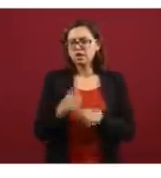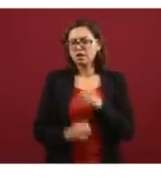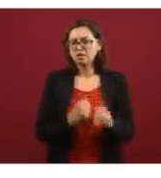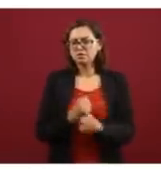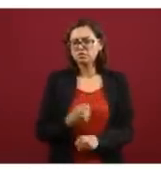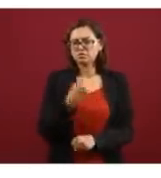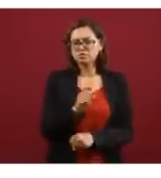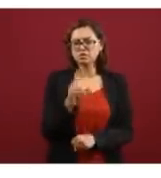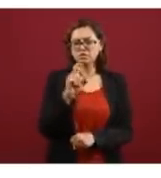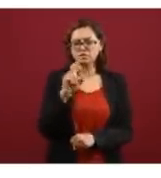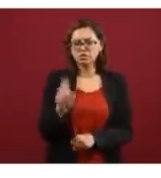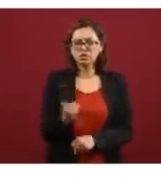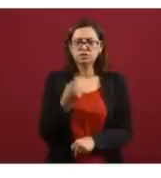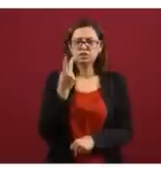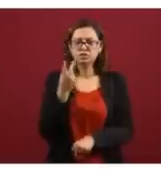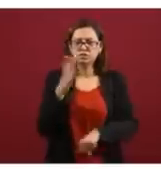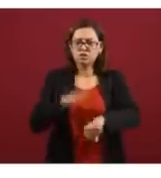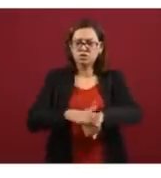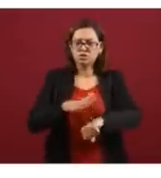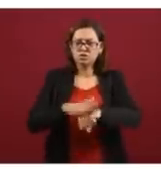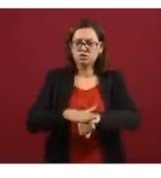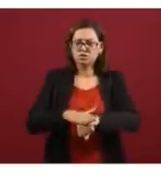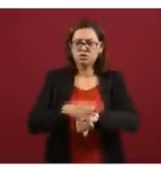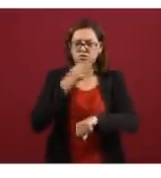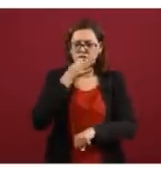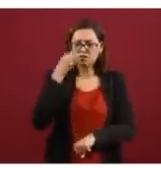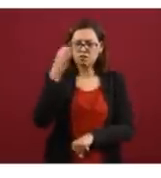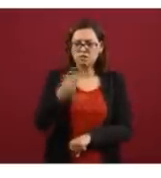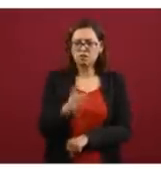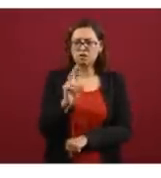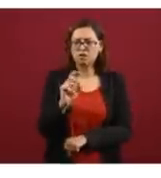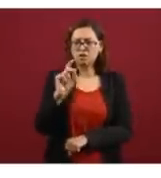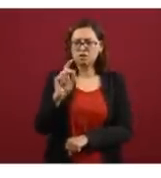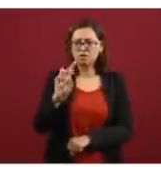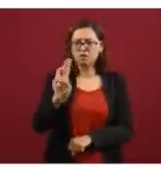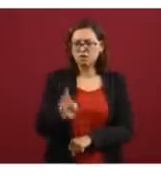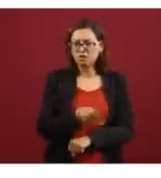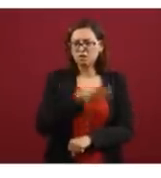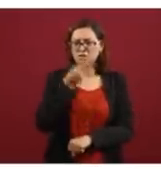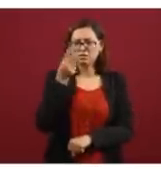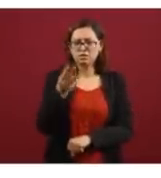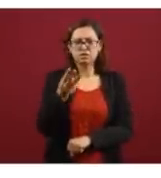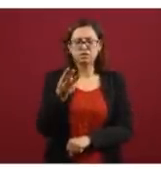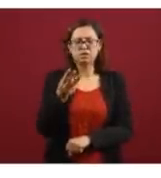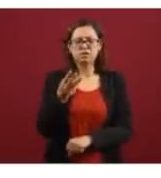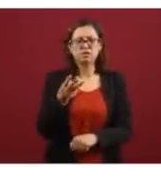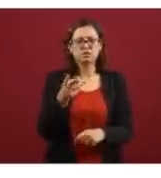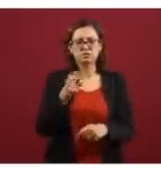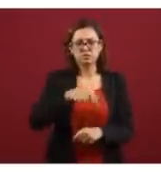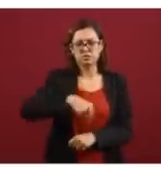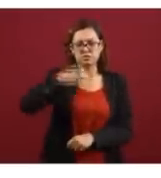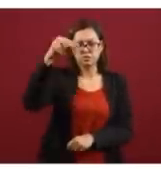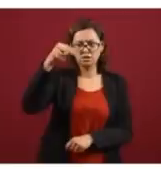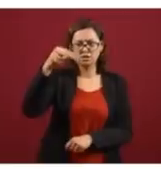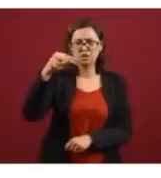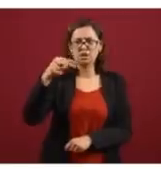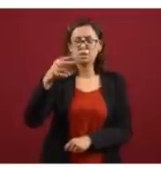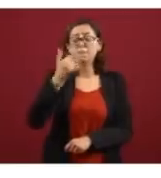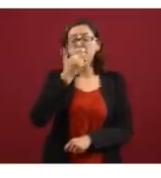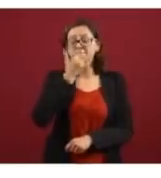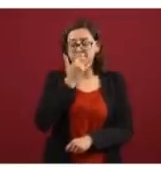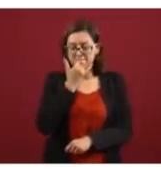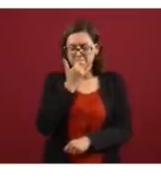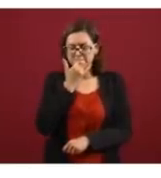132 alertamientos, se han concentrado 33 en la parte norte, perdón,